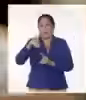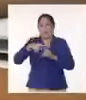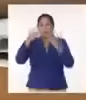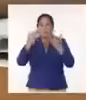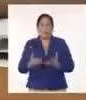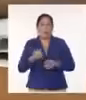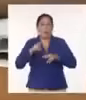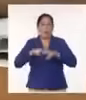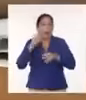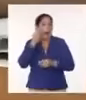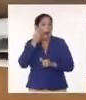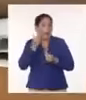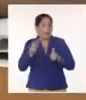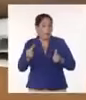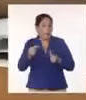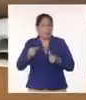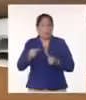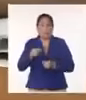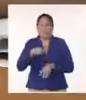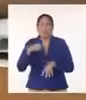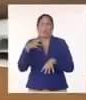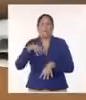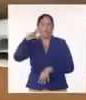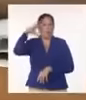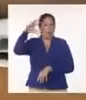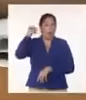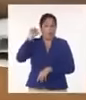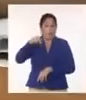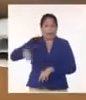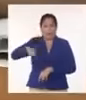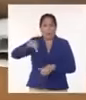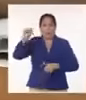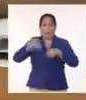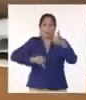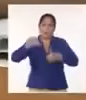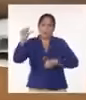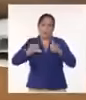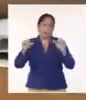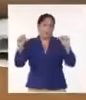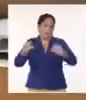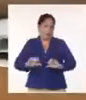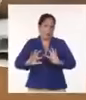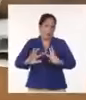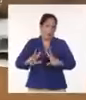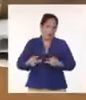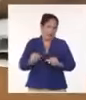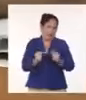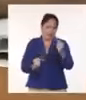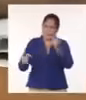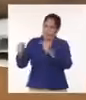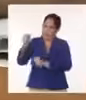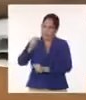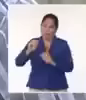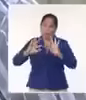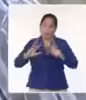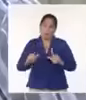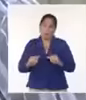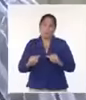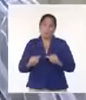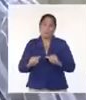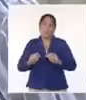soya. Los hechos detectados tipifican conductas de delitos principalmente clasificados como el delito de